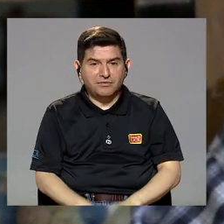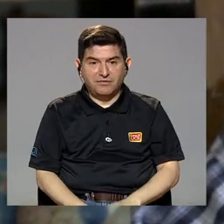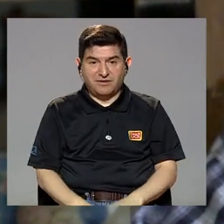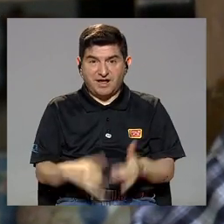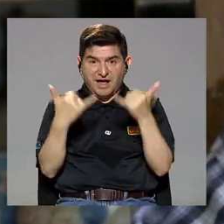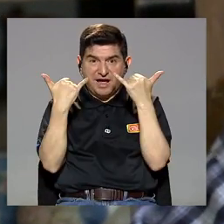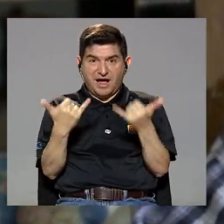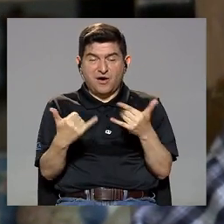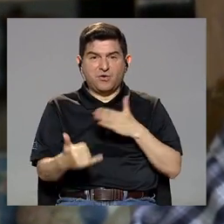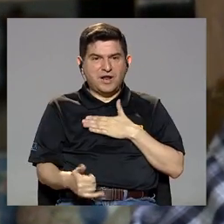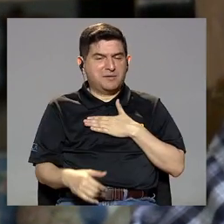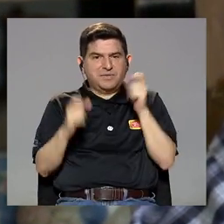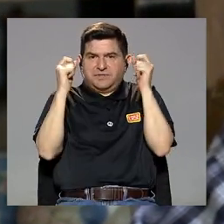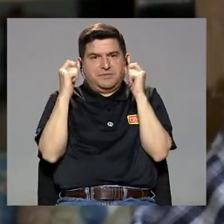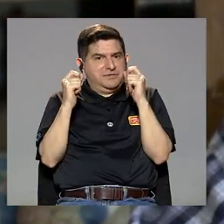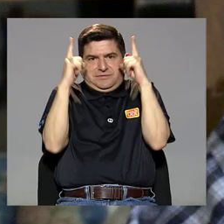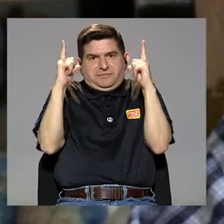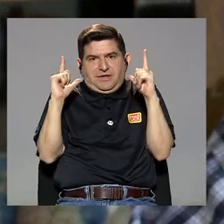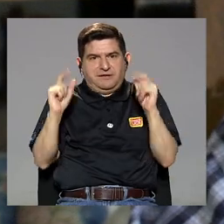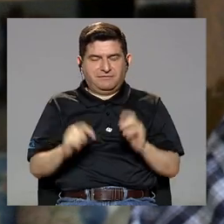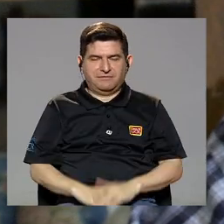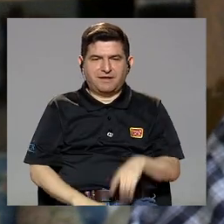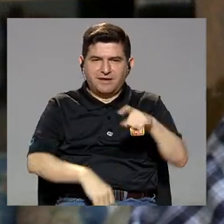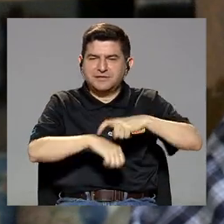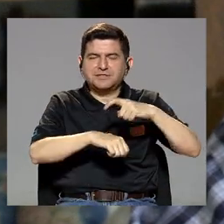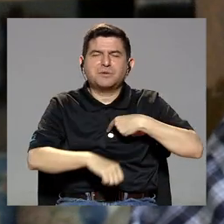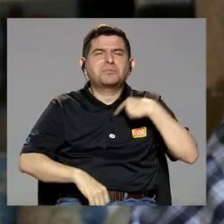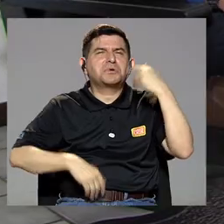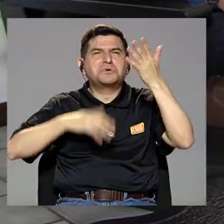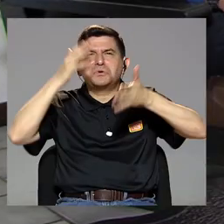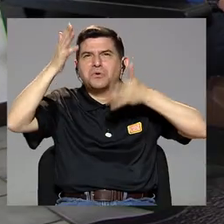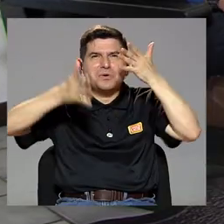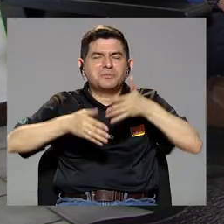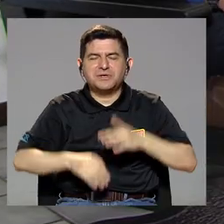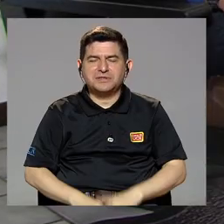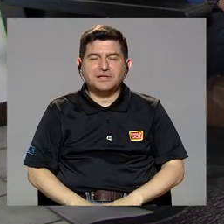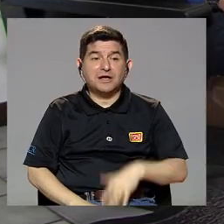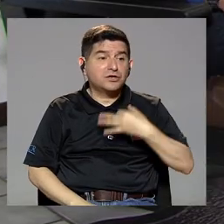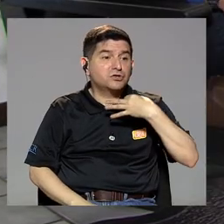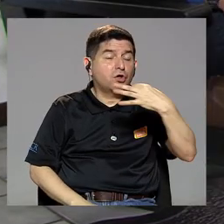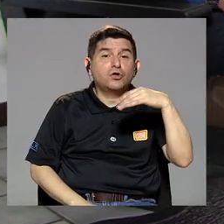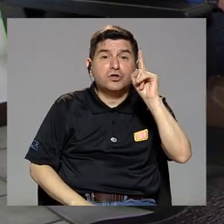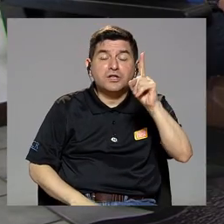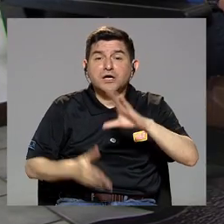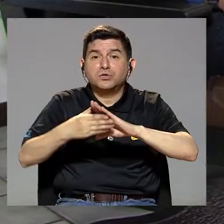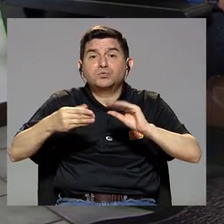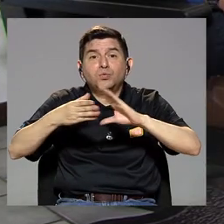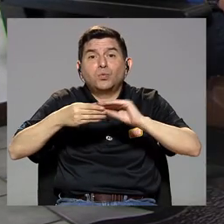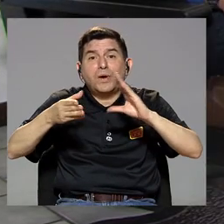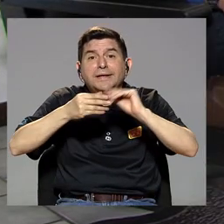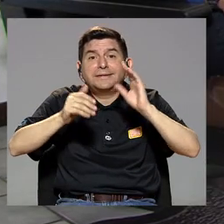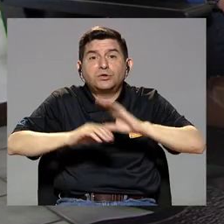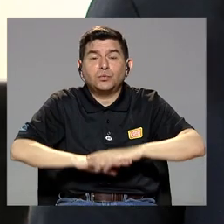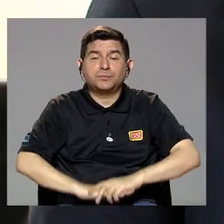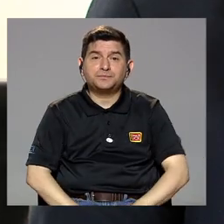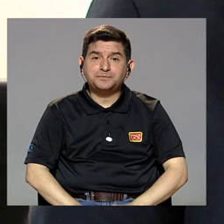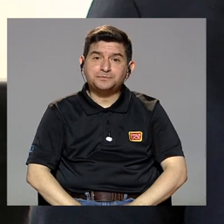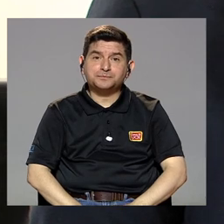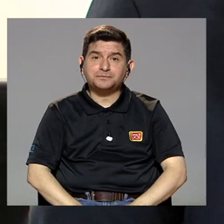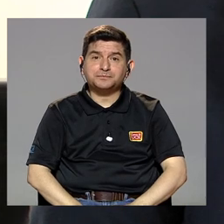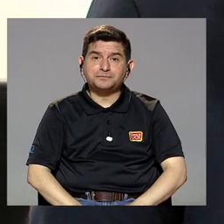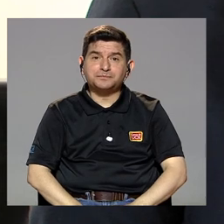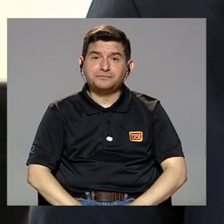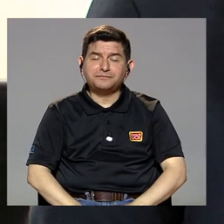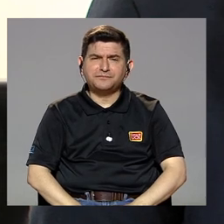médico es de sorpresa en ese tiempo yo inventaba un cuento todos los días todos los días sí porque no hay